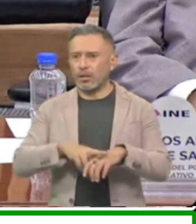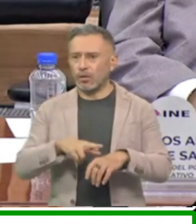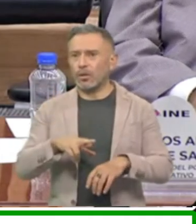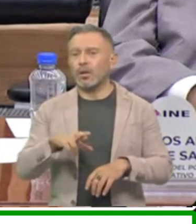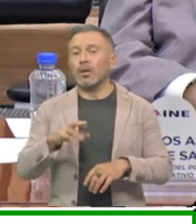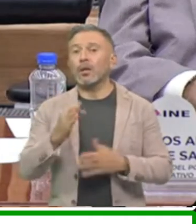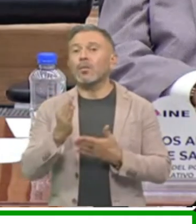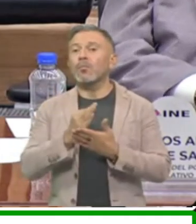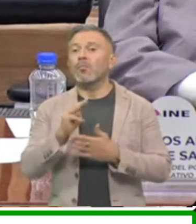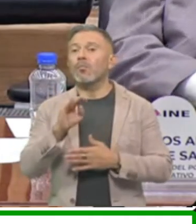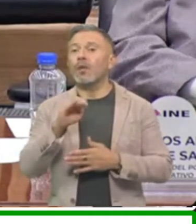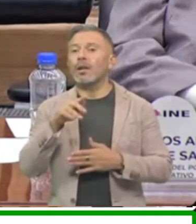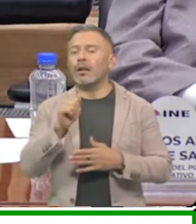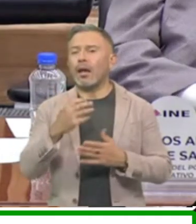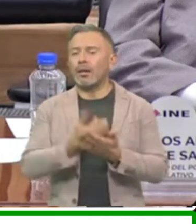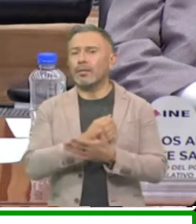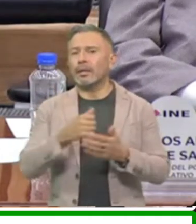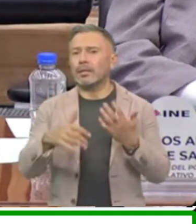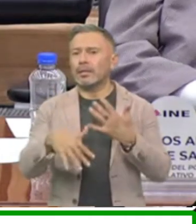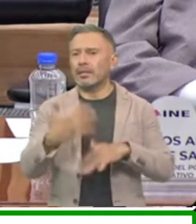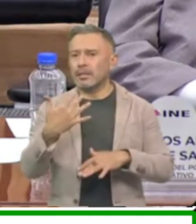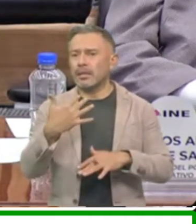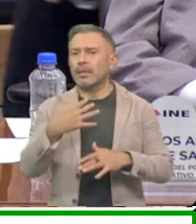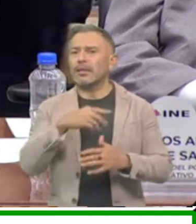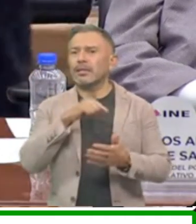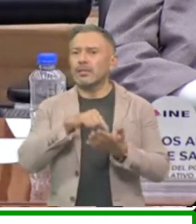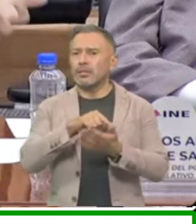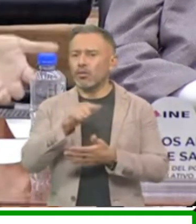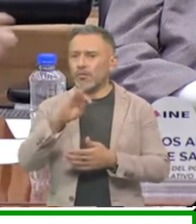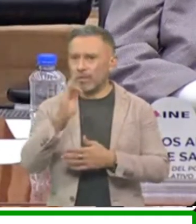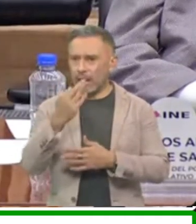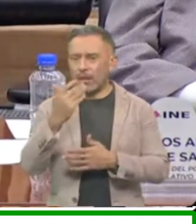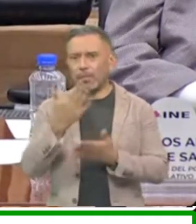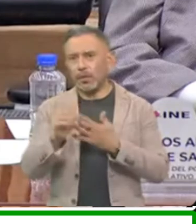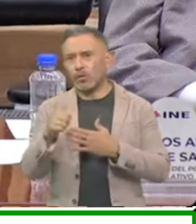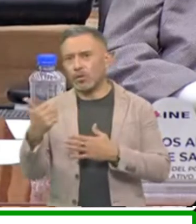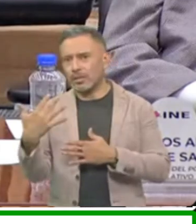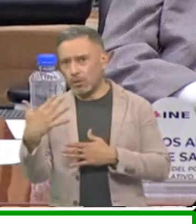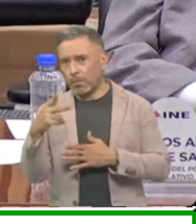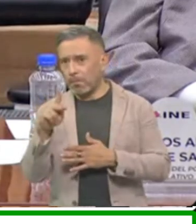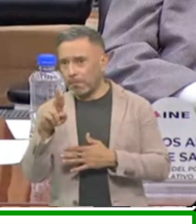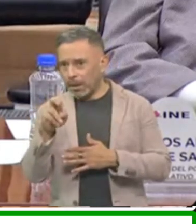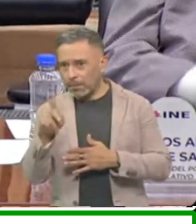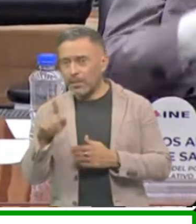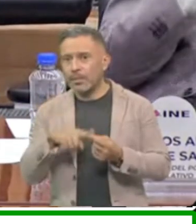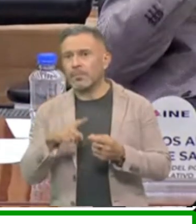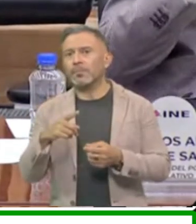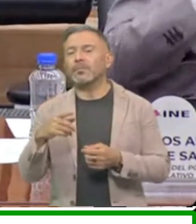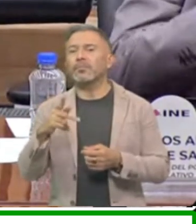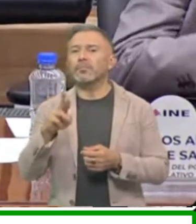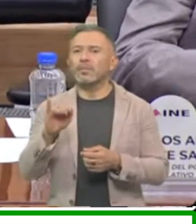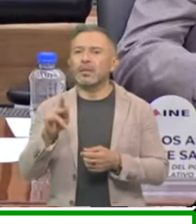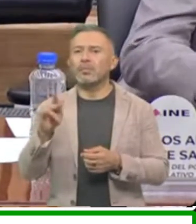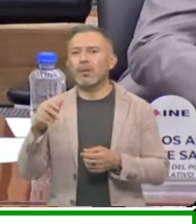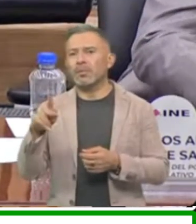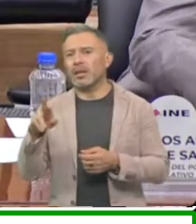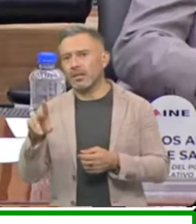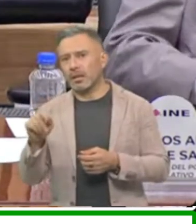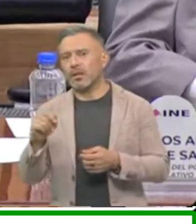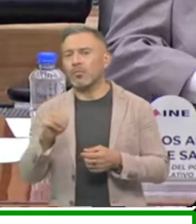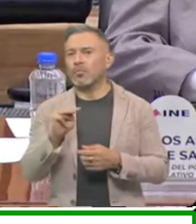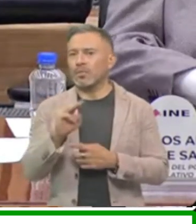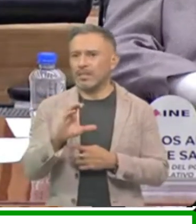Morena gana 15 de los 20 distritos federales, los restantes 5 según el PREP los gana PRI, PAN y PRD, Movimiento Ciudadano